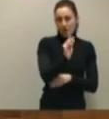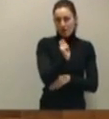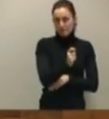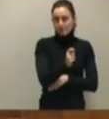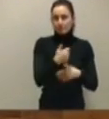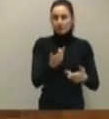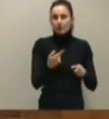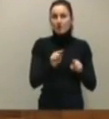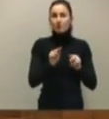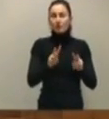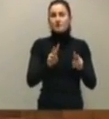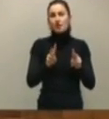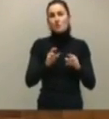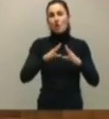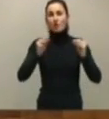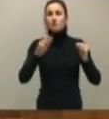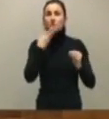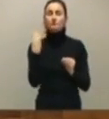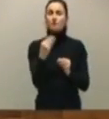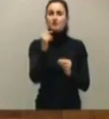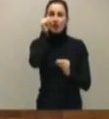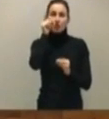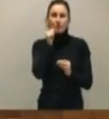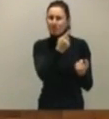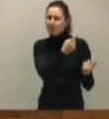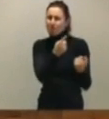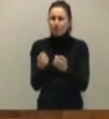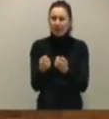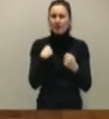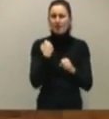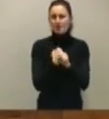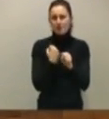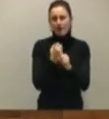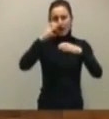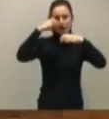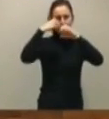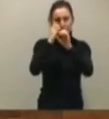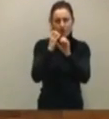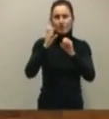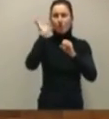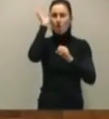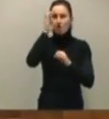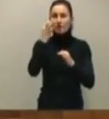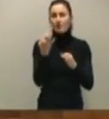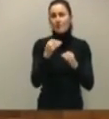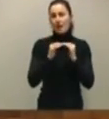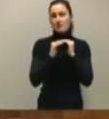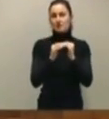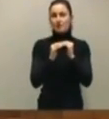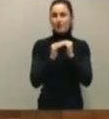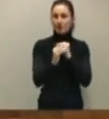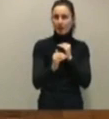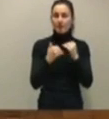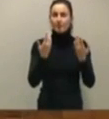hemos situado en la óptica de los jóvenes investigadores de la Universidad de Oviedo que necesitan trabajar y producir científicamente con una cierta